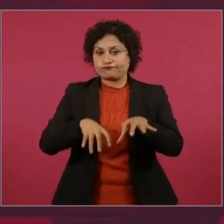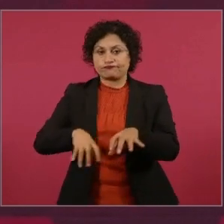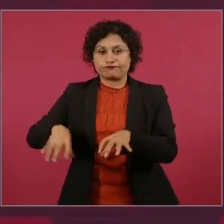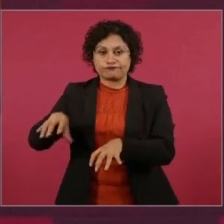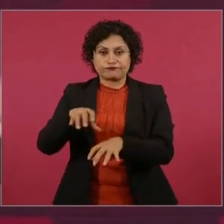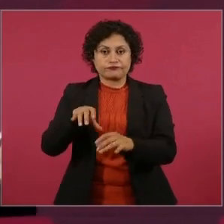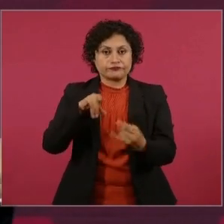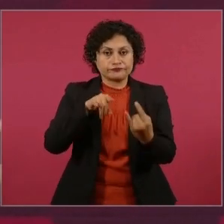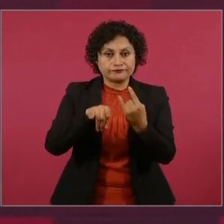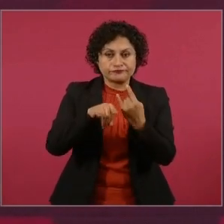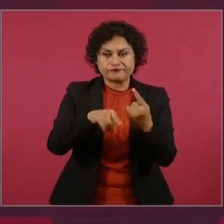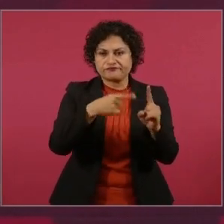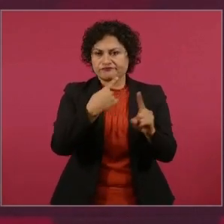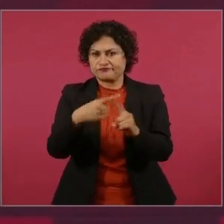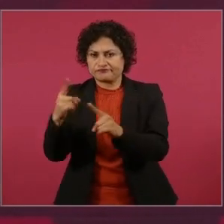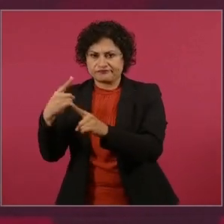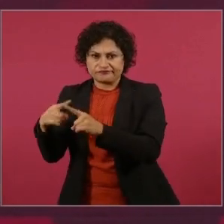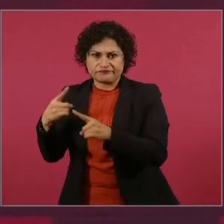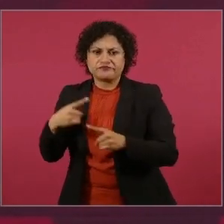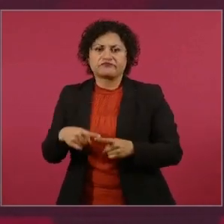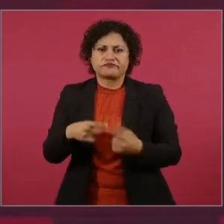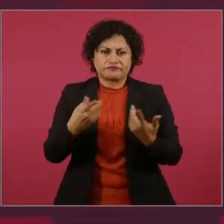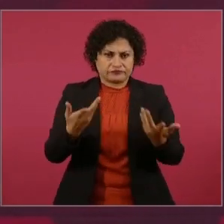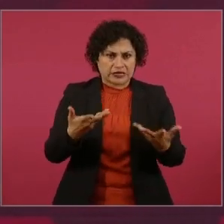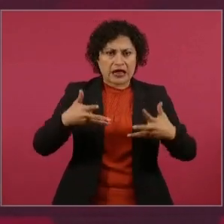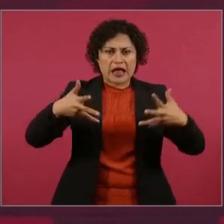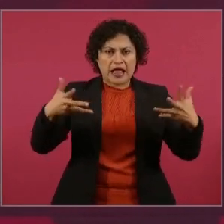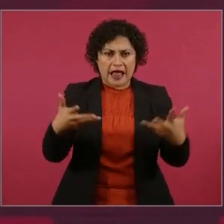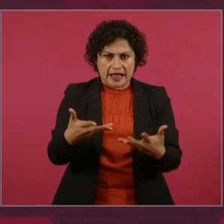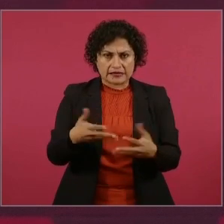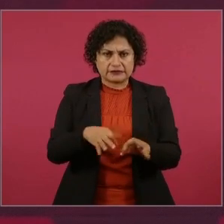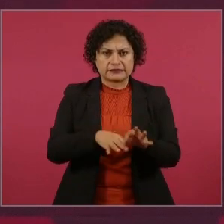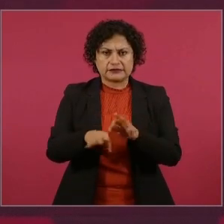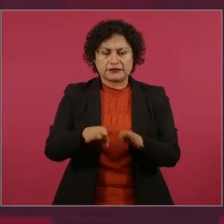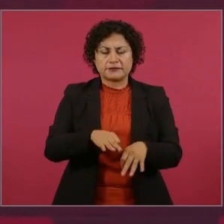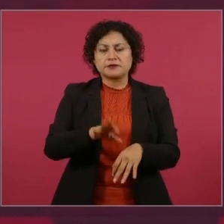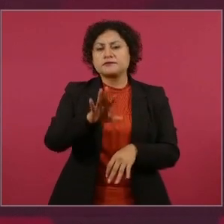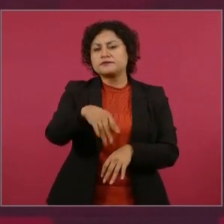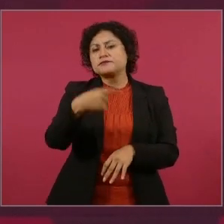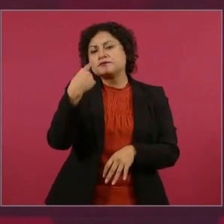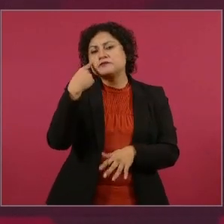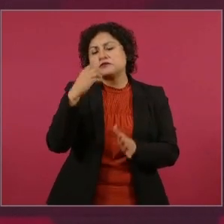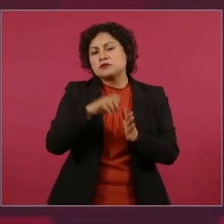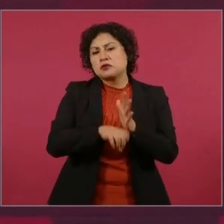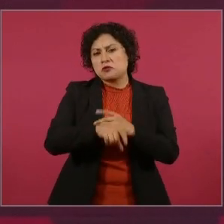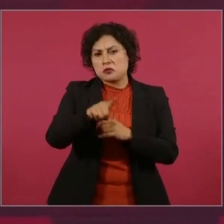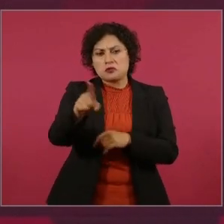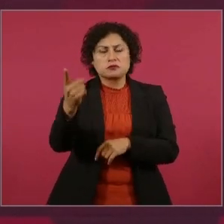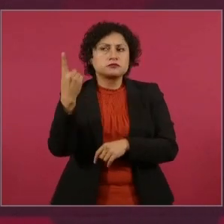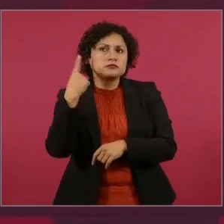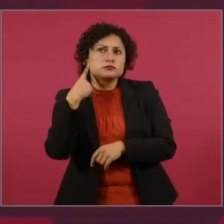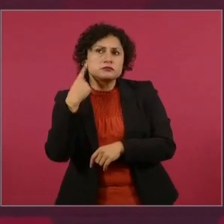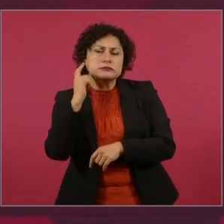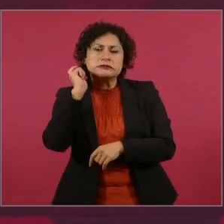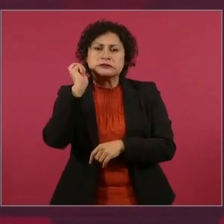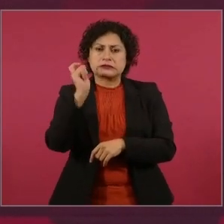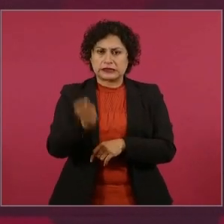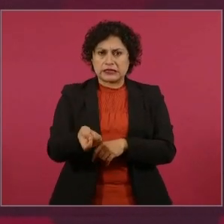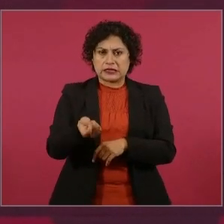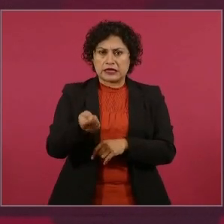caminos han escuchado ustedes de mordidas de la policía